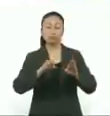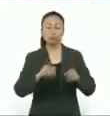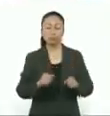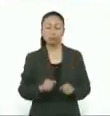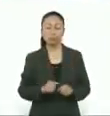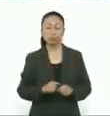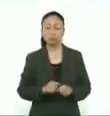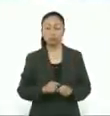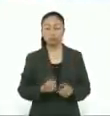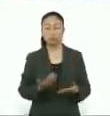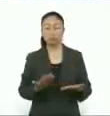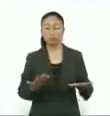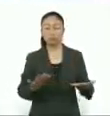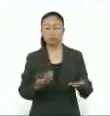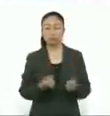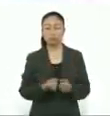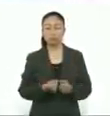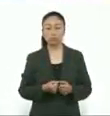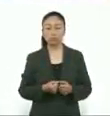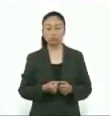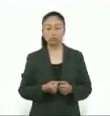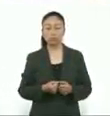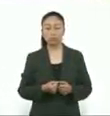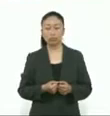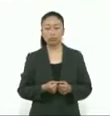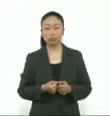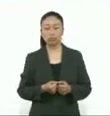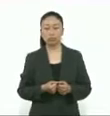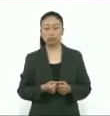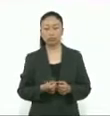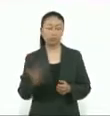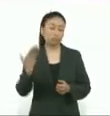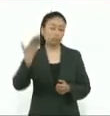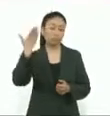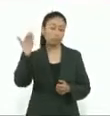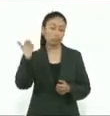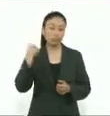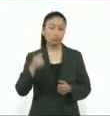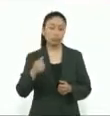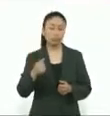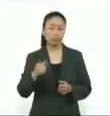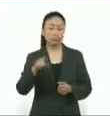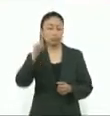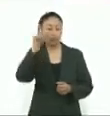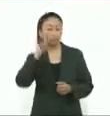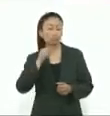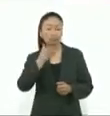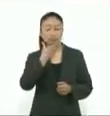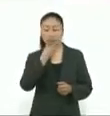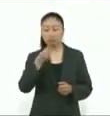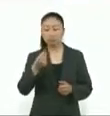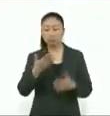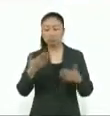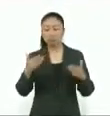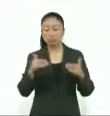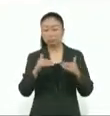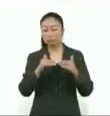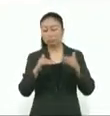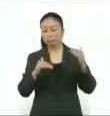No había distinción entre unos, entre hombres y mujeres.